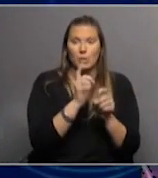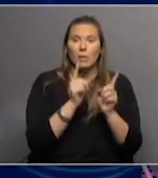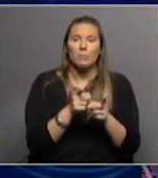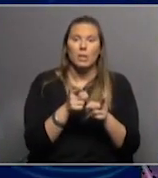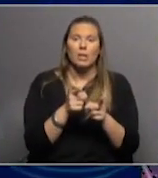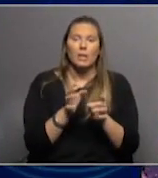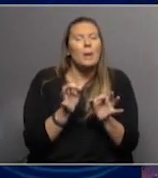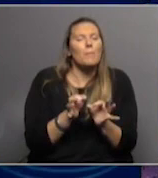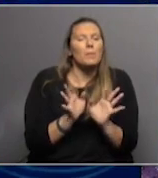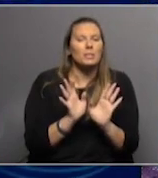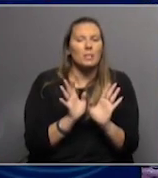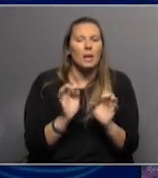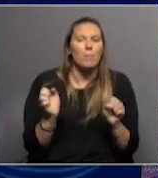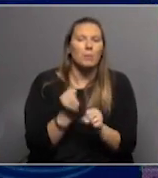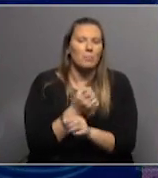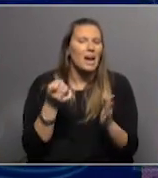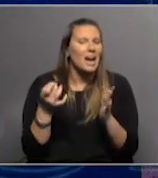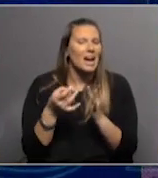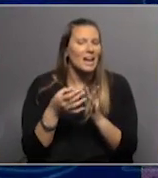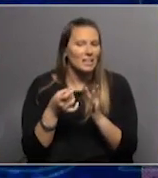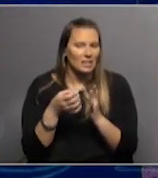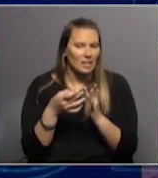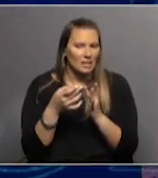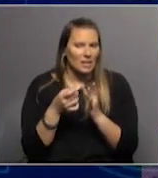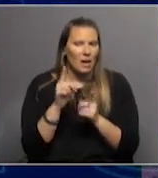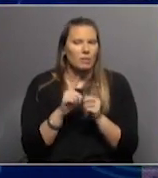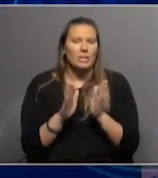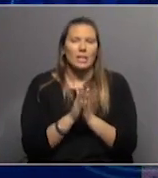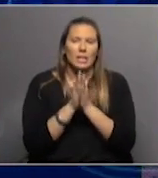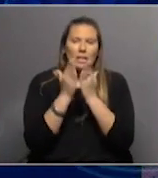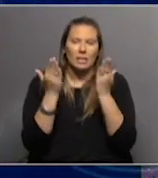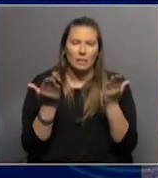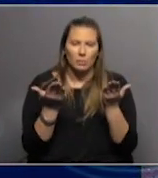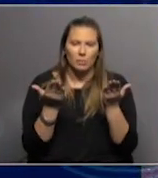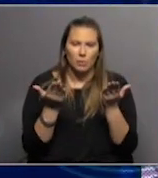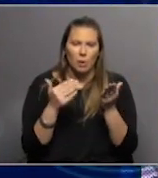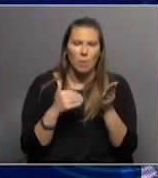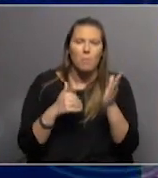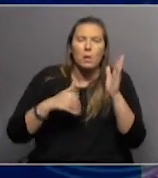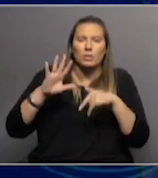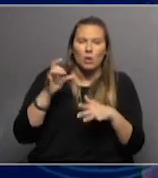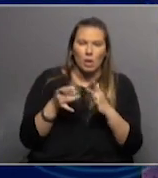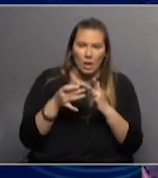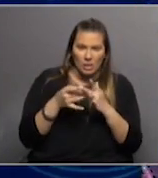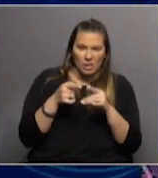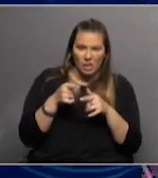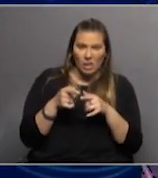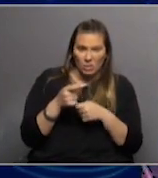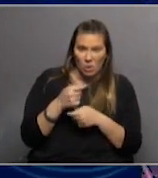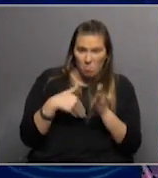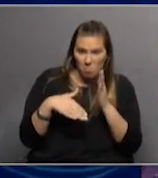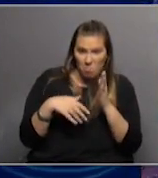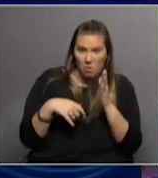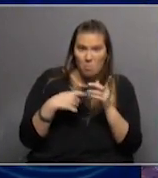su particularidad, que premia la calidad. Muchas veces los libros de mayor calidad no siempre son los que más